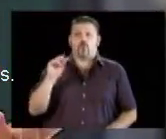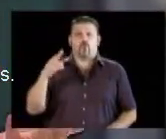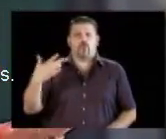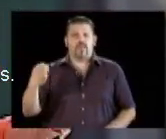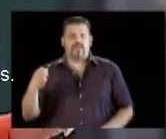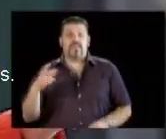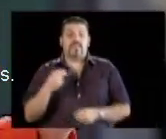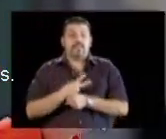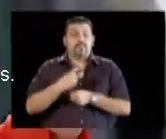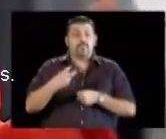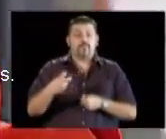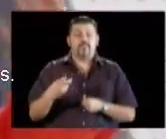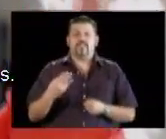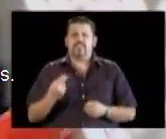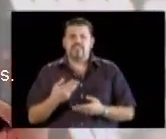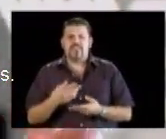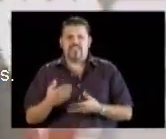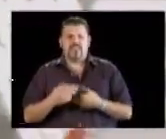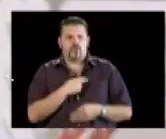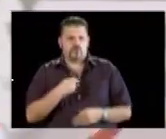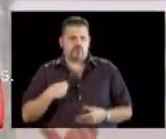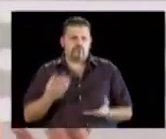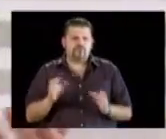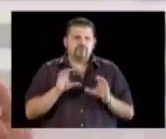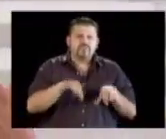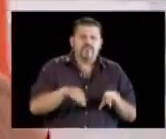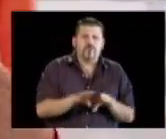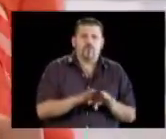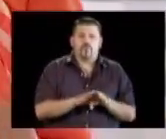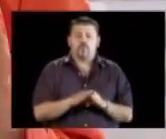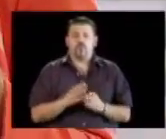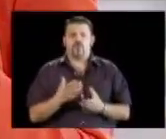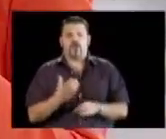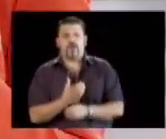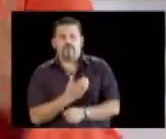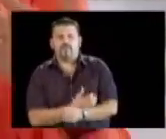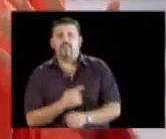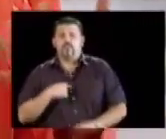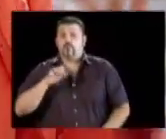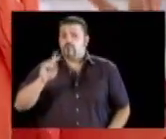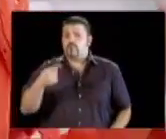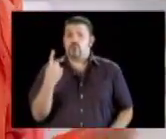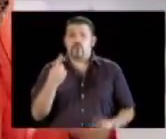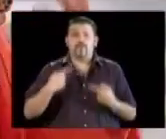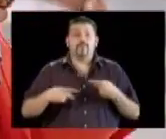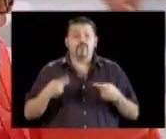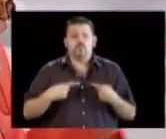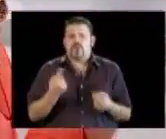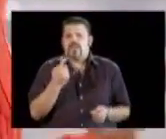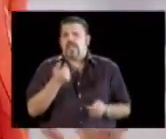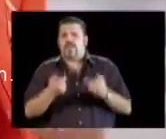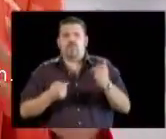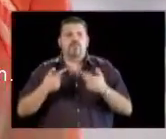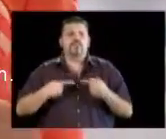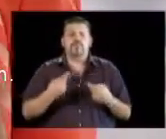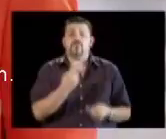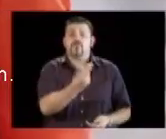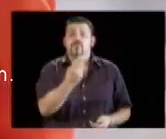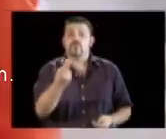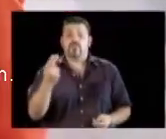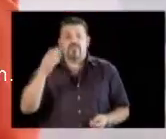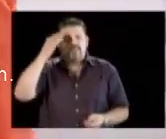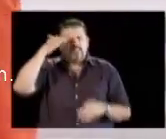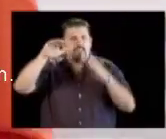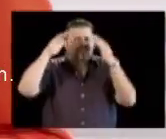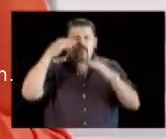invita a ser parte del patronato de Educar en Ciudad Juárez. Y yo soy una persona que algunos de ustedes sabrán, o muchos, muy comprometida